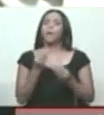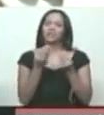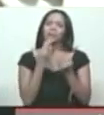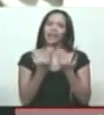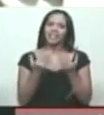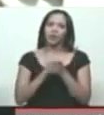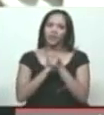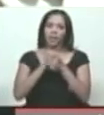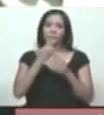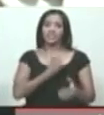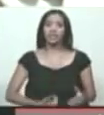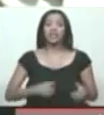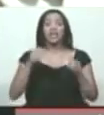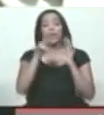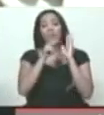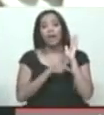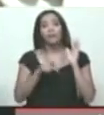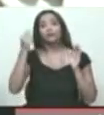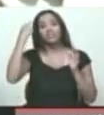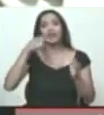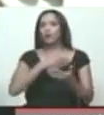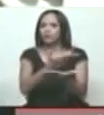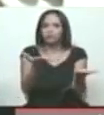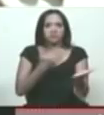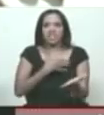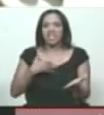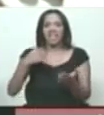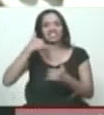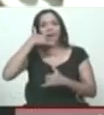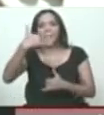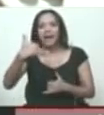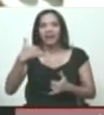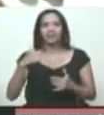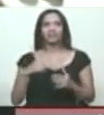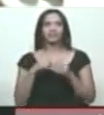compañero presidente. Y este programa, usted sabe que es suyo, cuando quiera llamar.